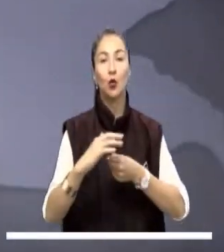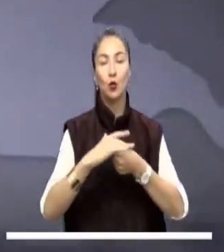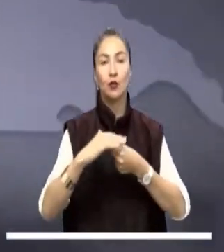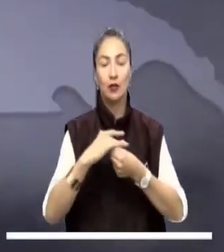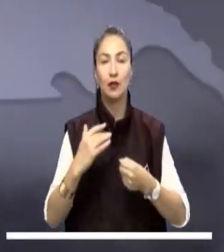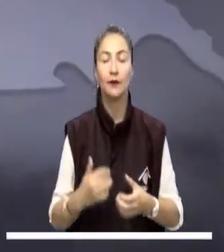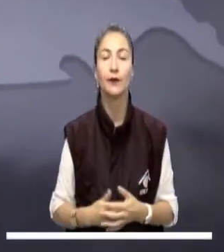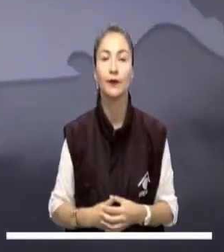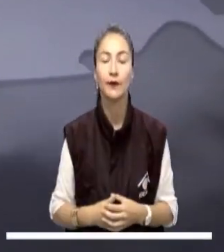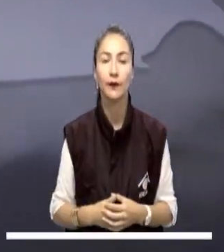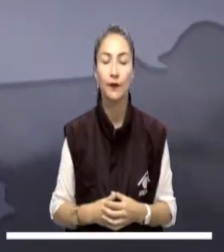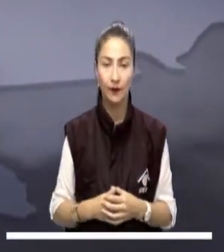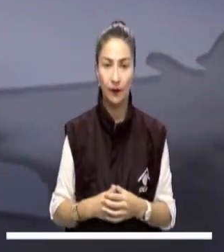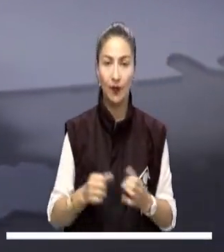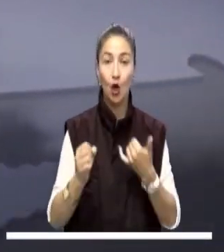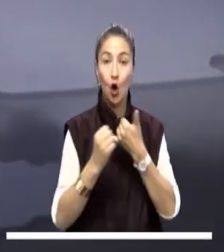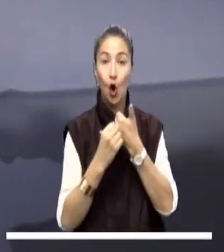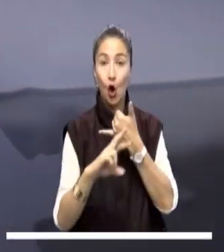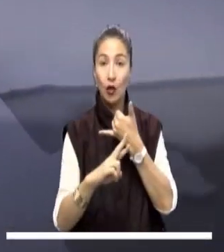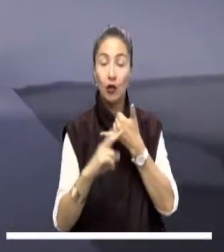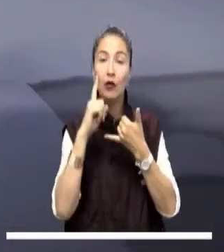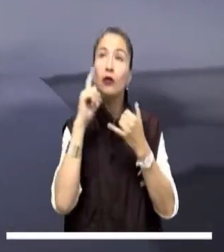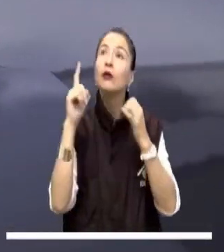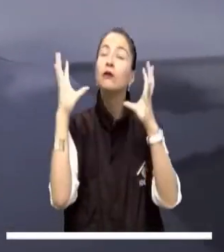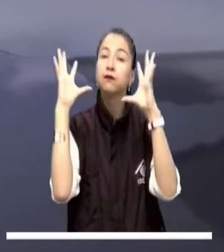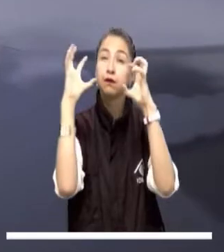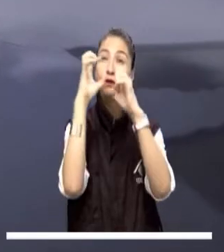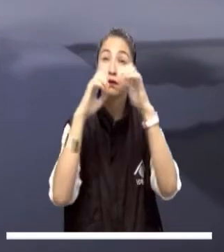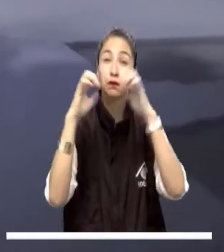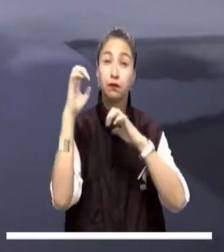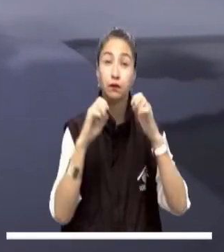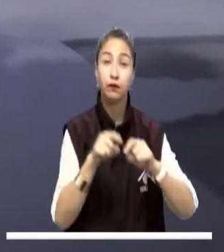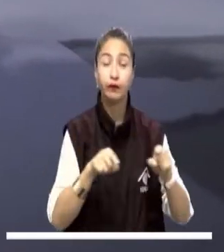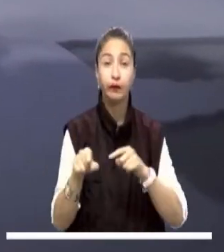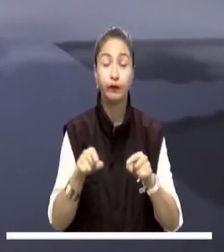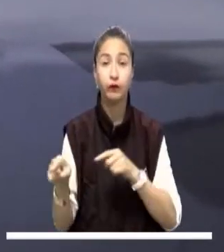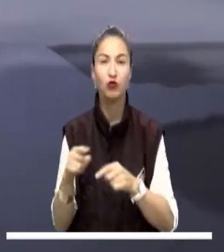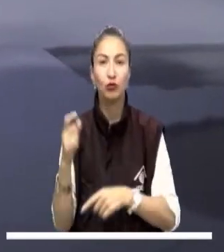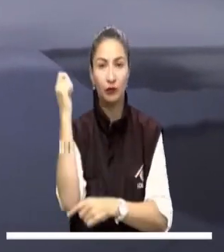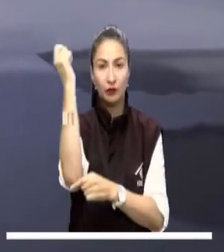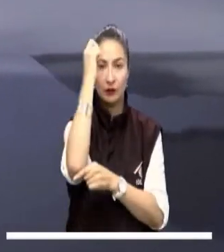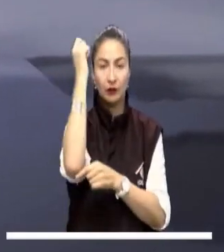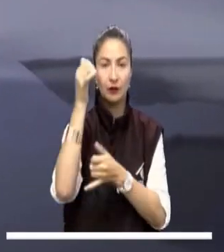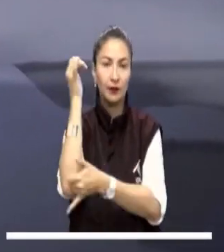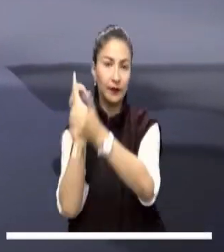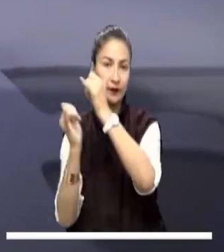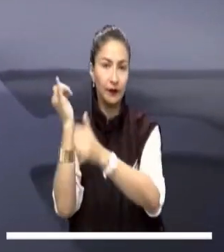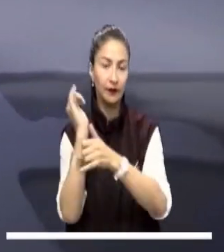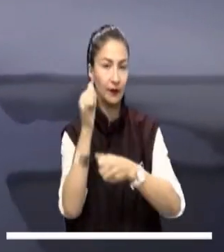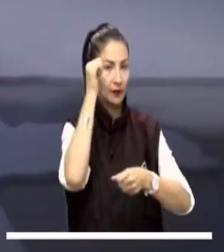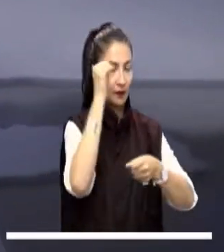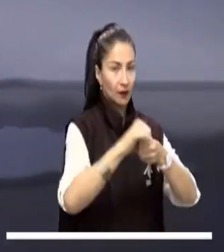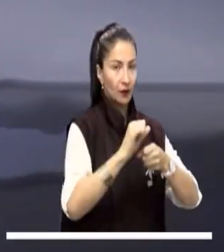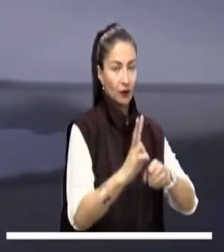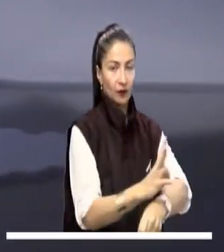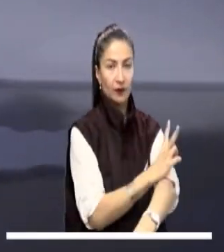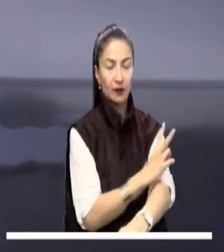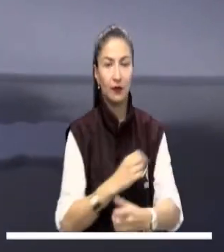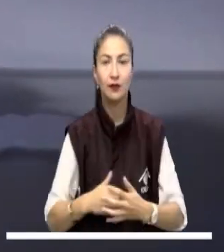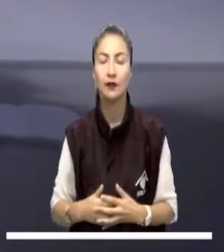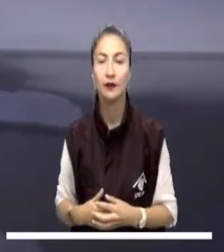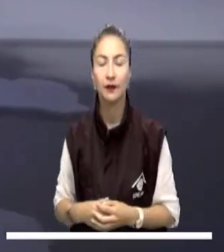Cundinamarca. La Orinoquía promete nubarrones y lluvias sobre amplios sectores del Meta, Casanare, Arauca y